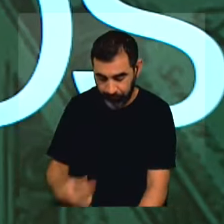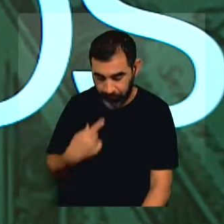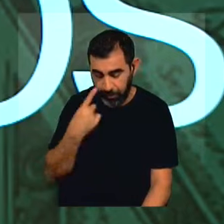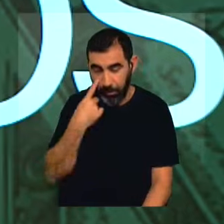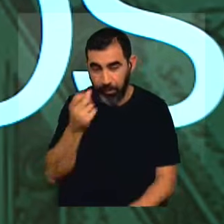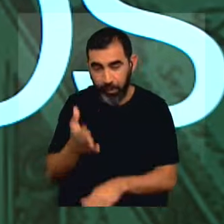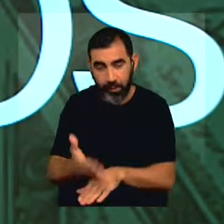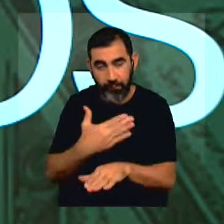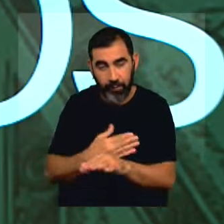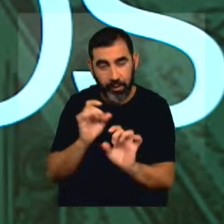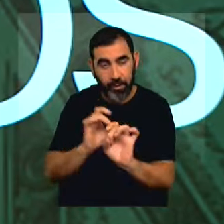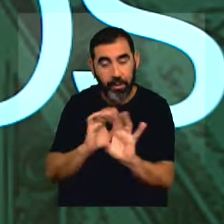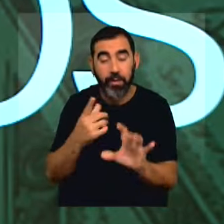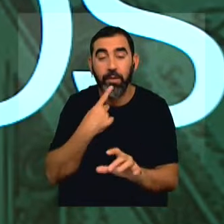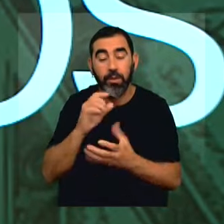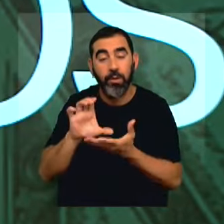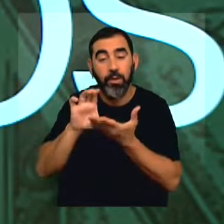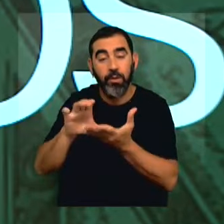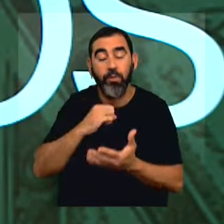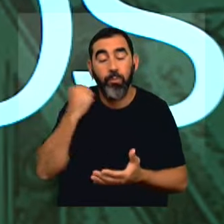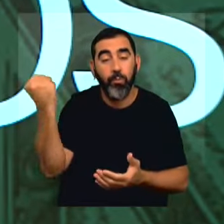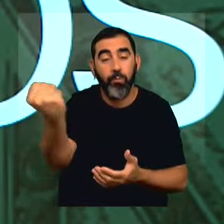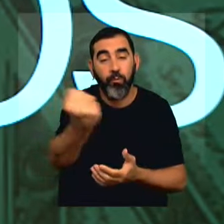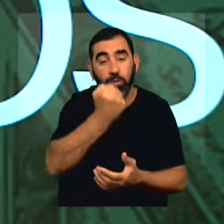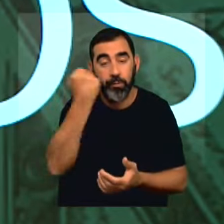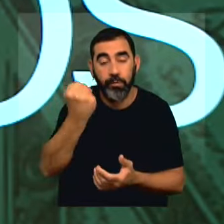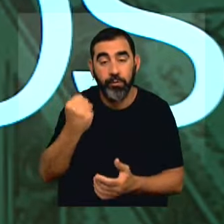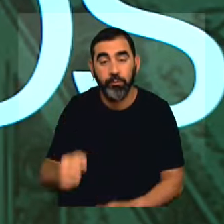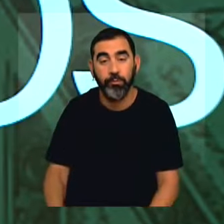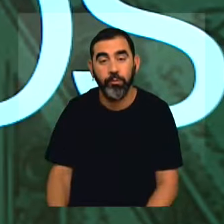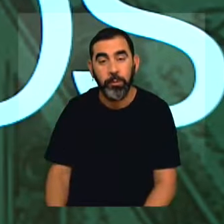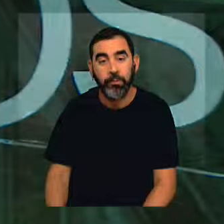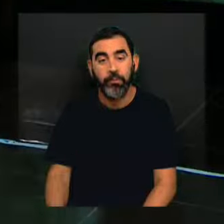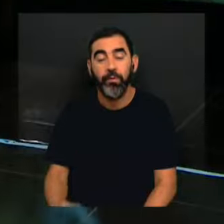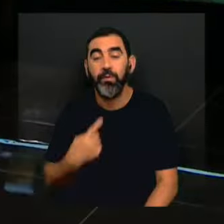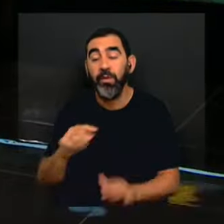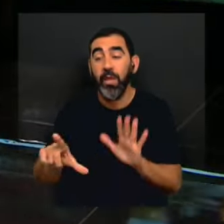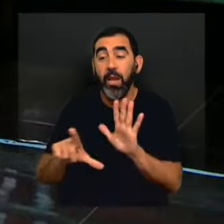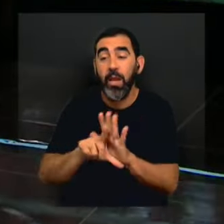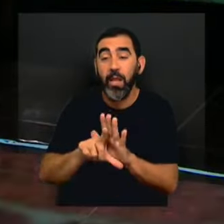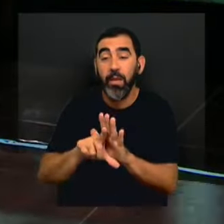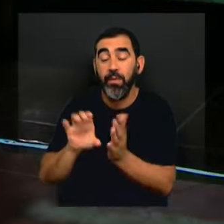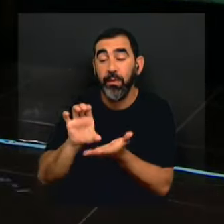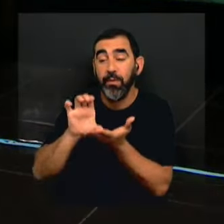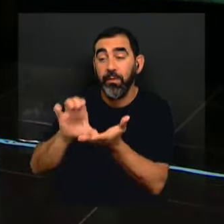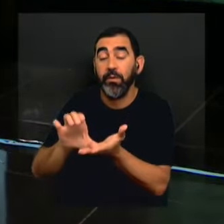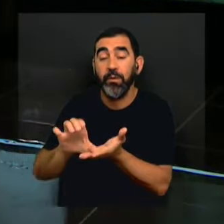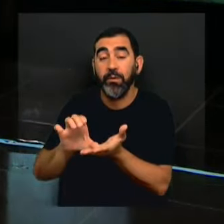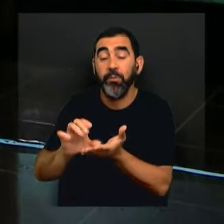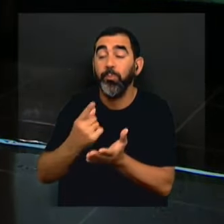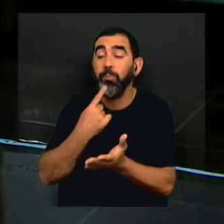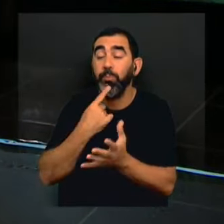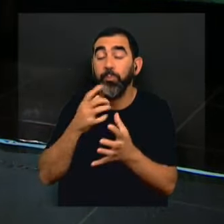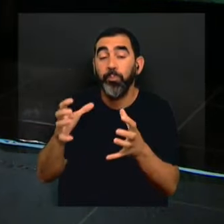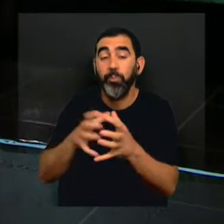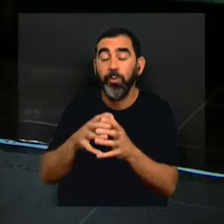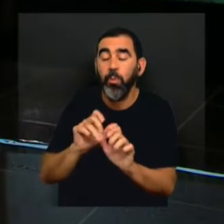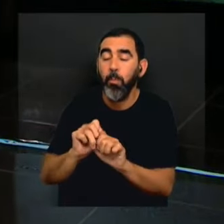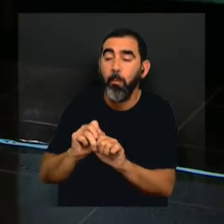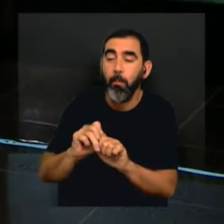la finanza de los partidos políticos es fundamental eh considera que la ley actual de financiamiento de de los partidos es